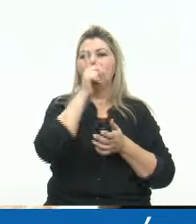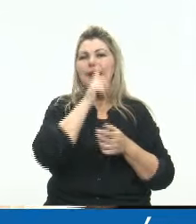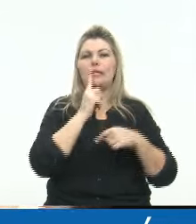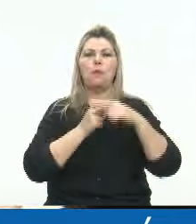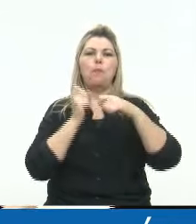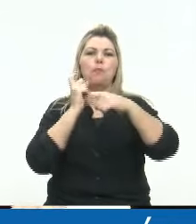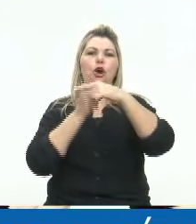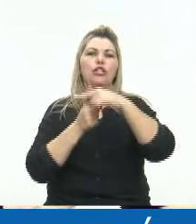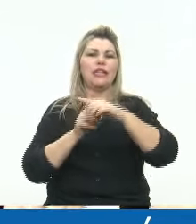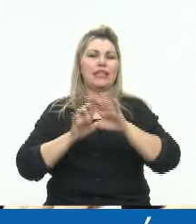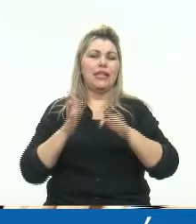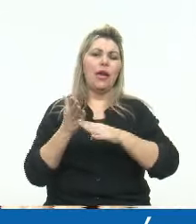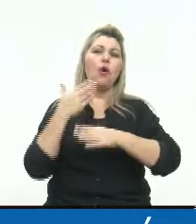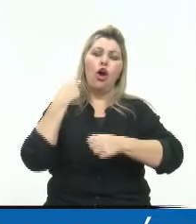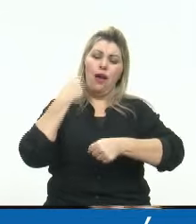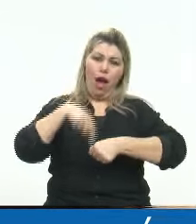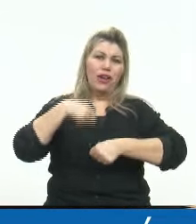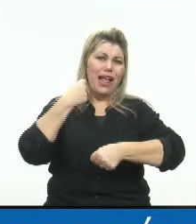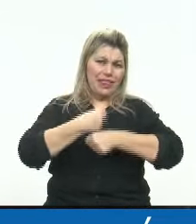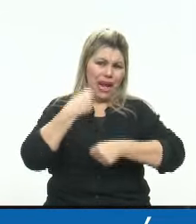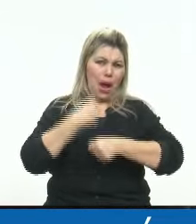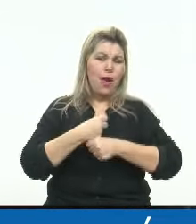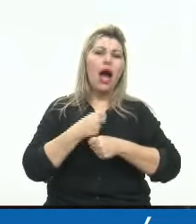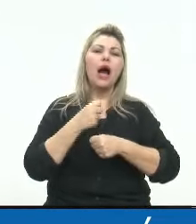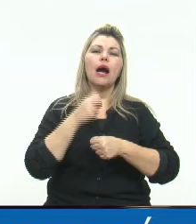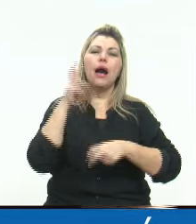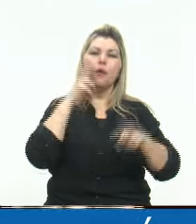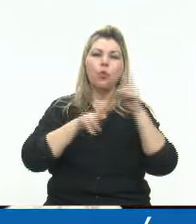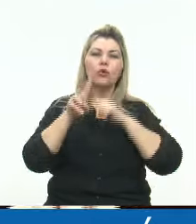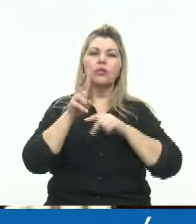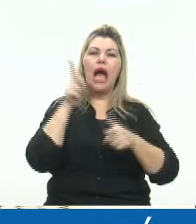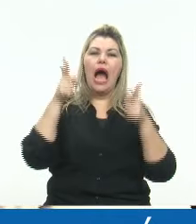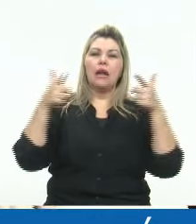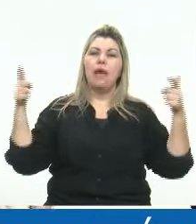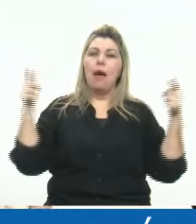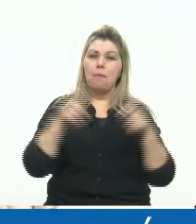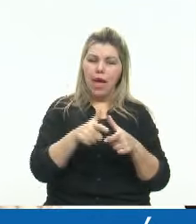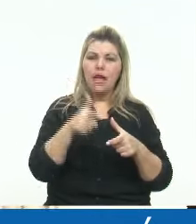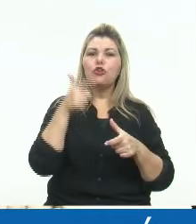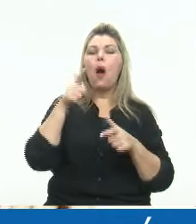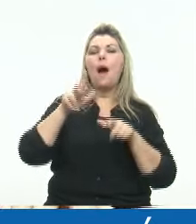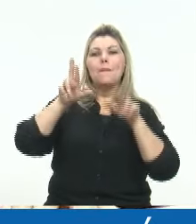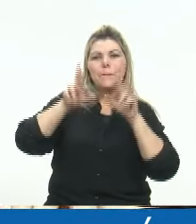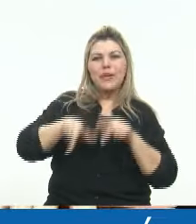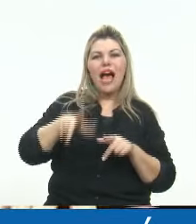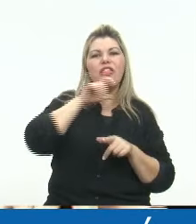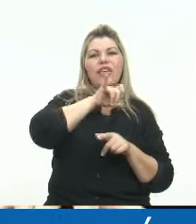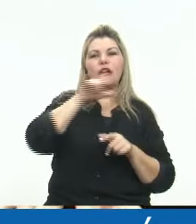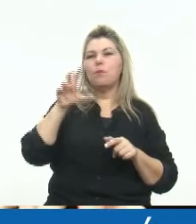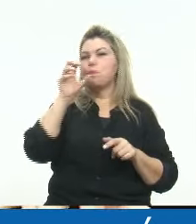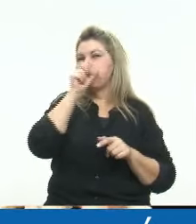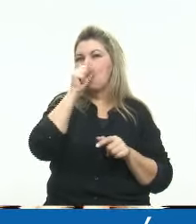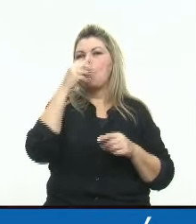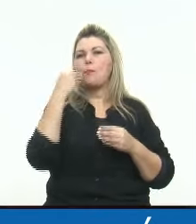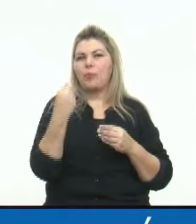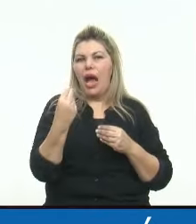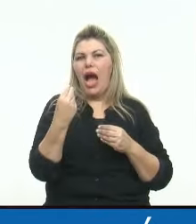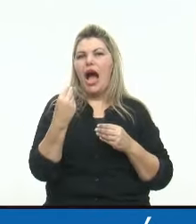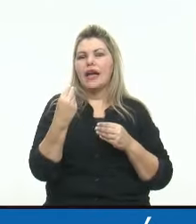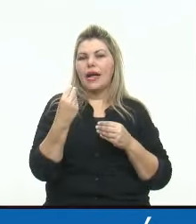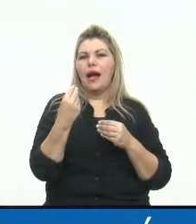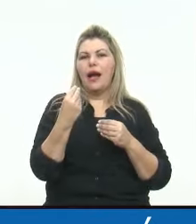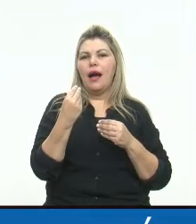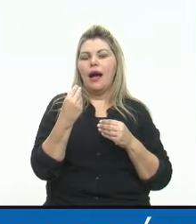Se trabaja, como dijimos, en un programa de reducción de armas, se implementó un programa de denuncias anónimas para combatir la proliferación